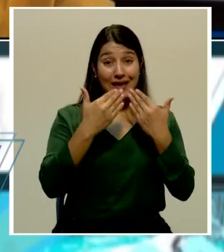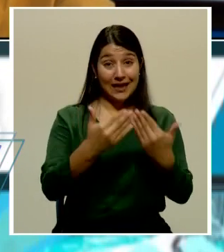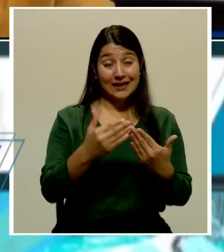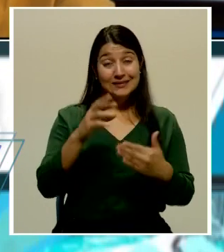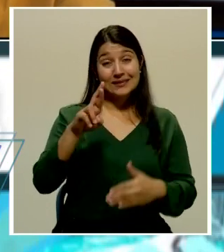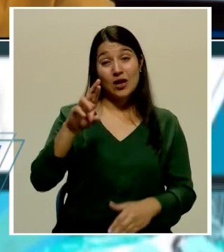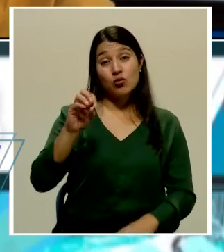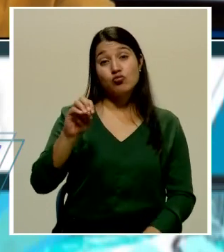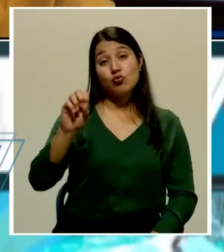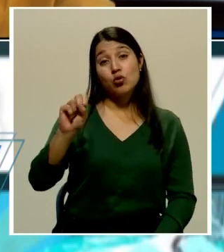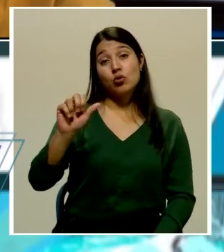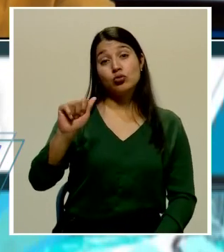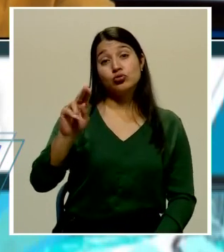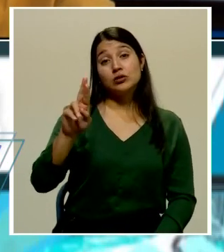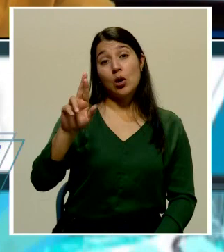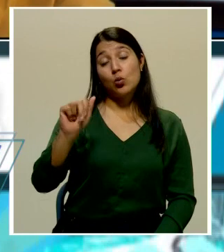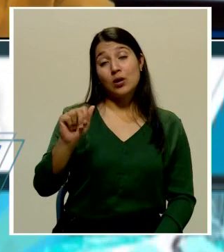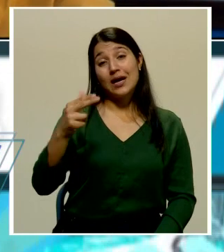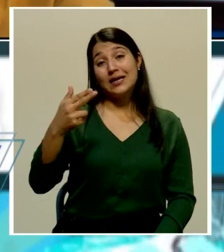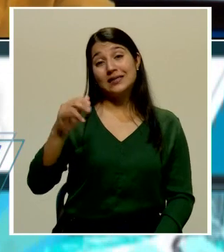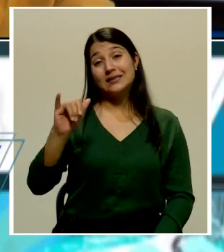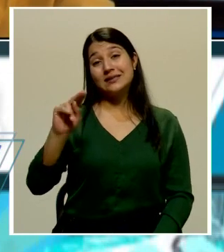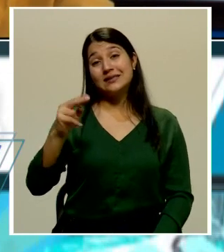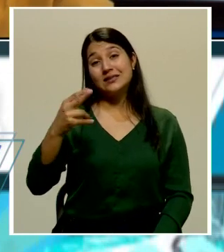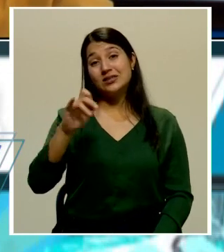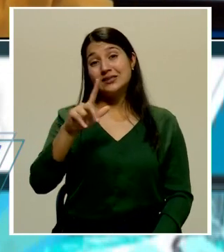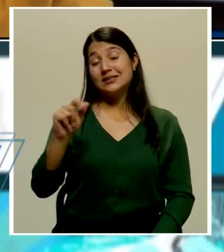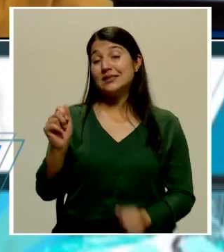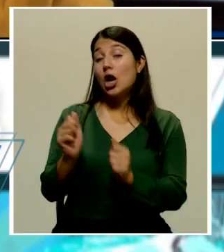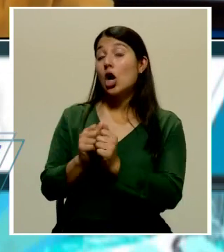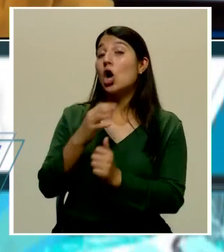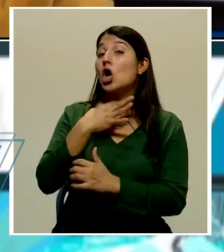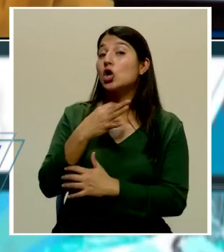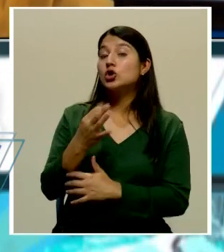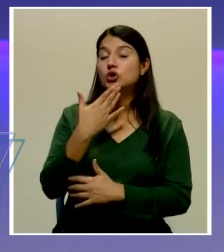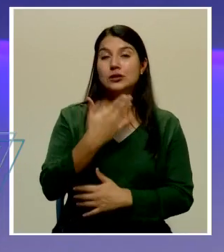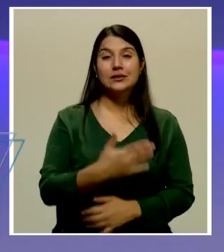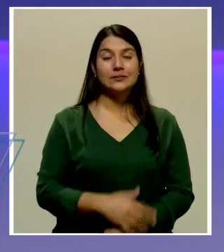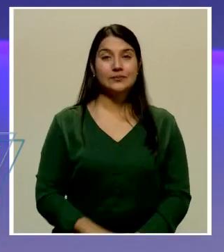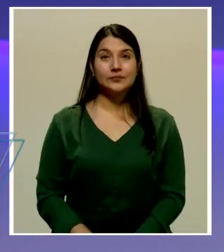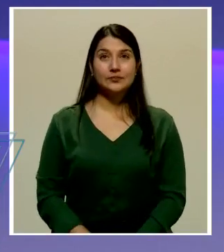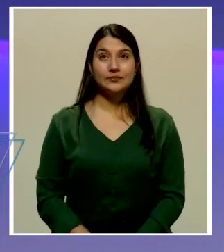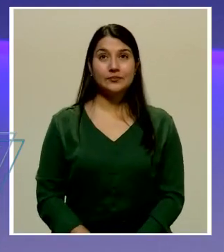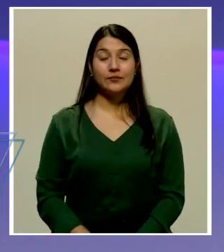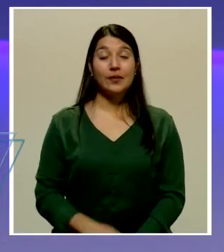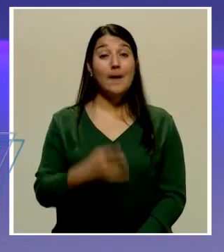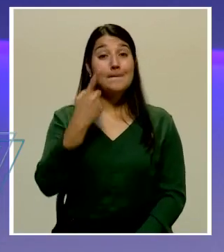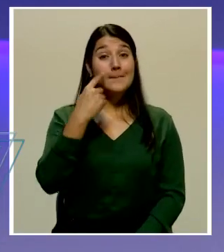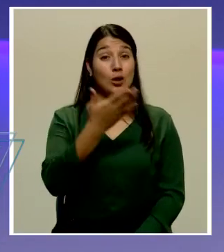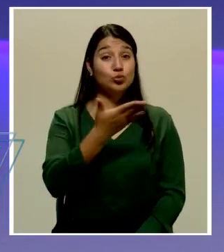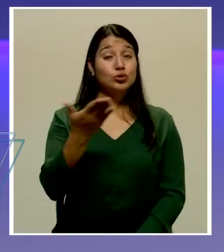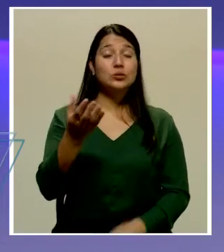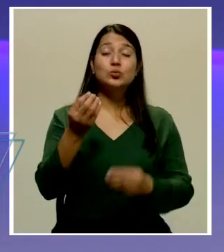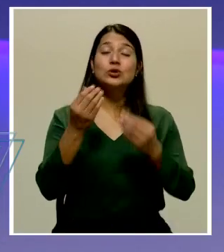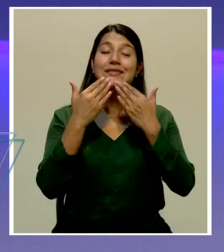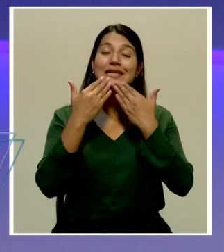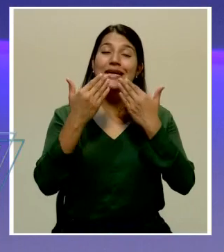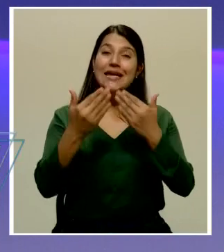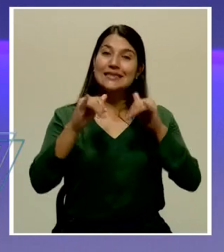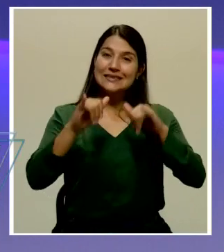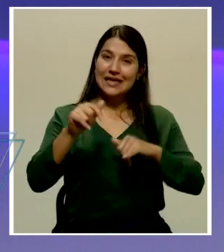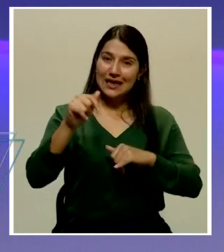doña Rosaura Chinchilla. Mucho gusto. Muy amable. Y a ustedes, muchas gracias por estar ahí,